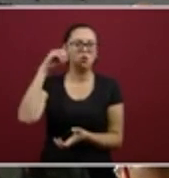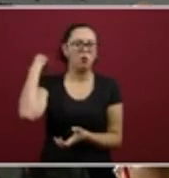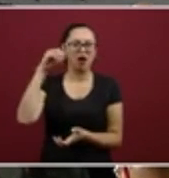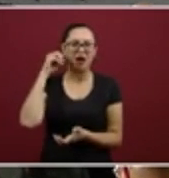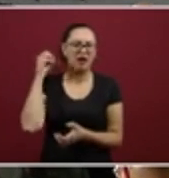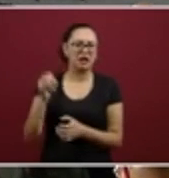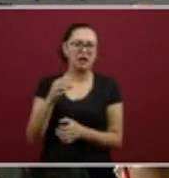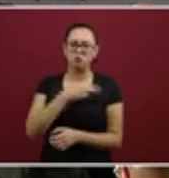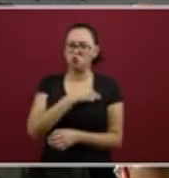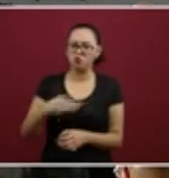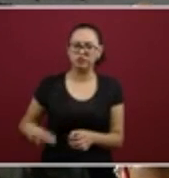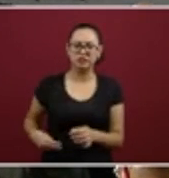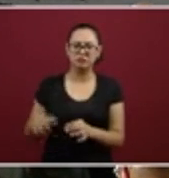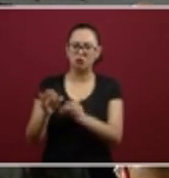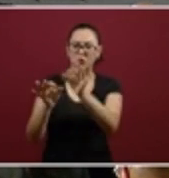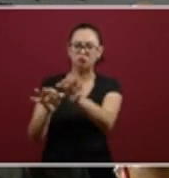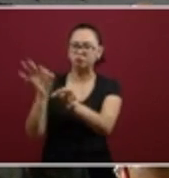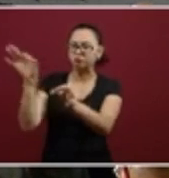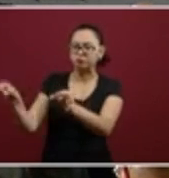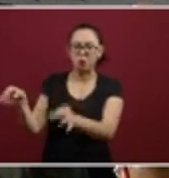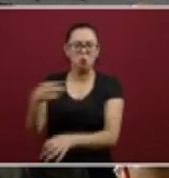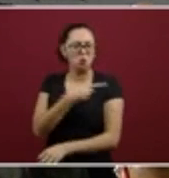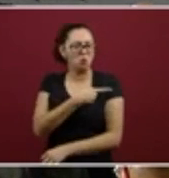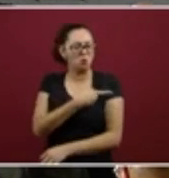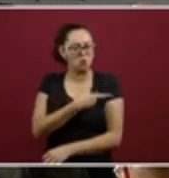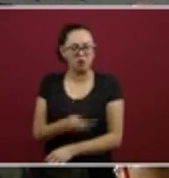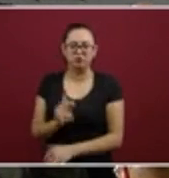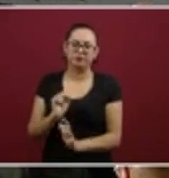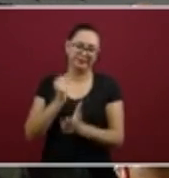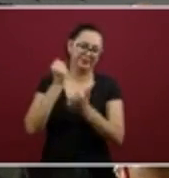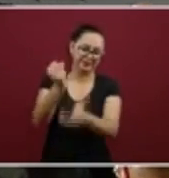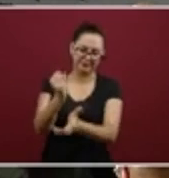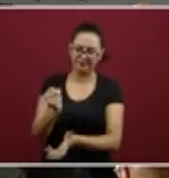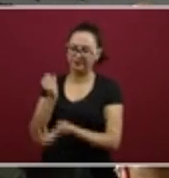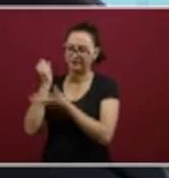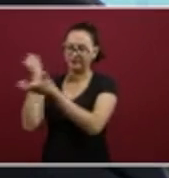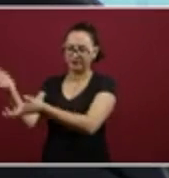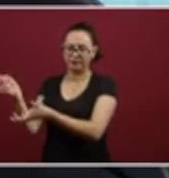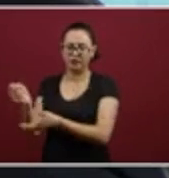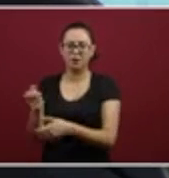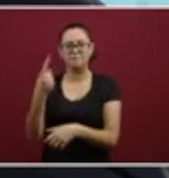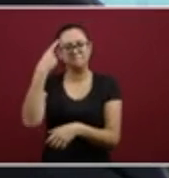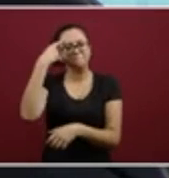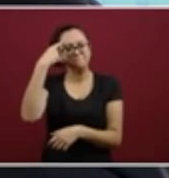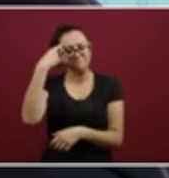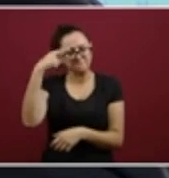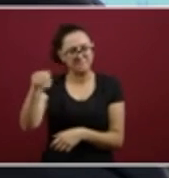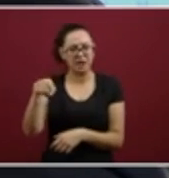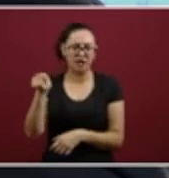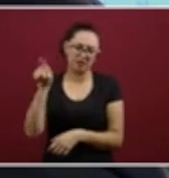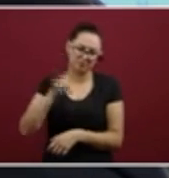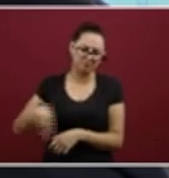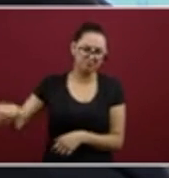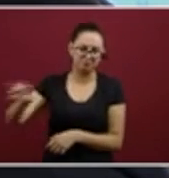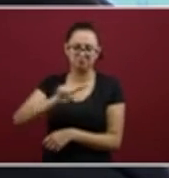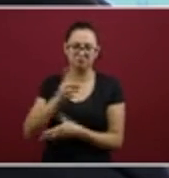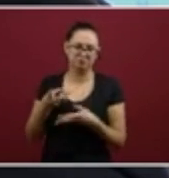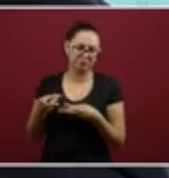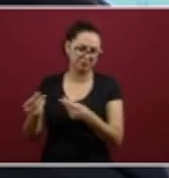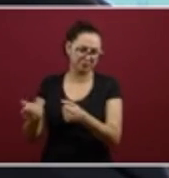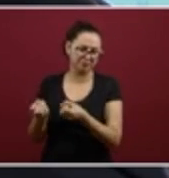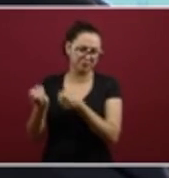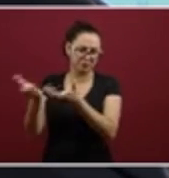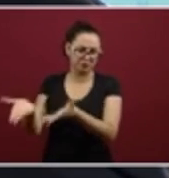Esos recursos se destinarán, en este caso, a estos municipios. Insisto, ya